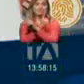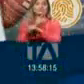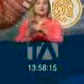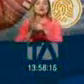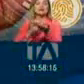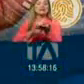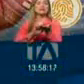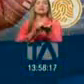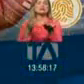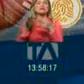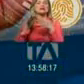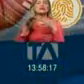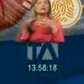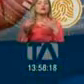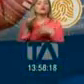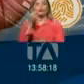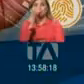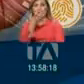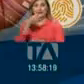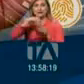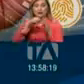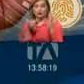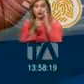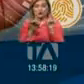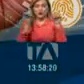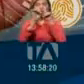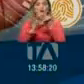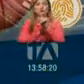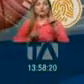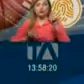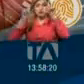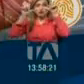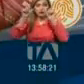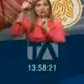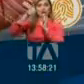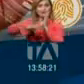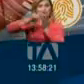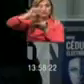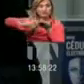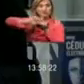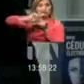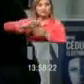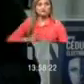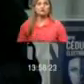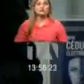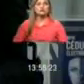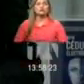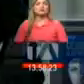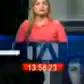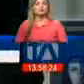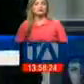sangre. Además tendrá en su interior un chip que almacenará datos personales, foto, huella y firma electrónica. En el momento que